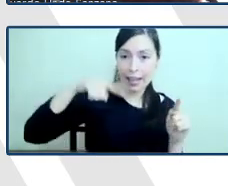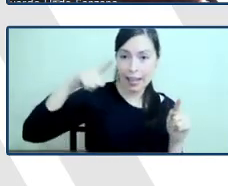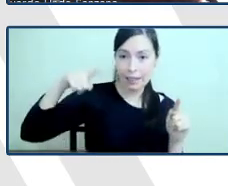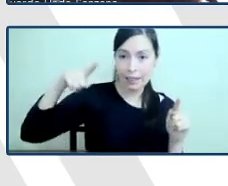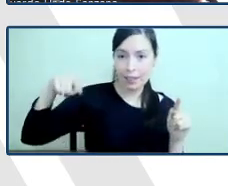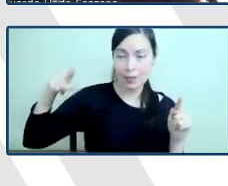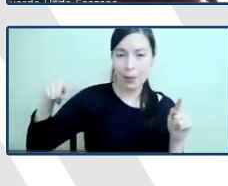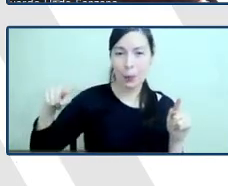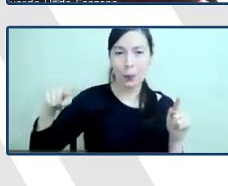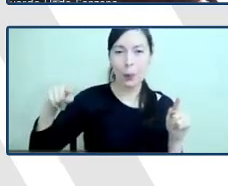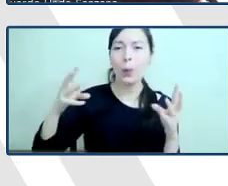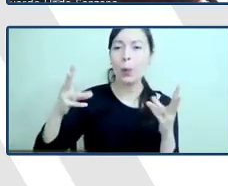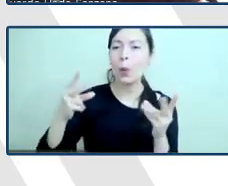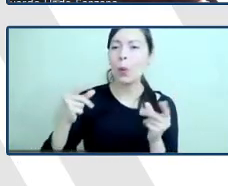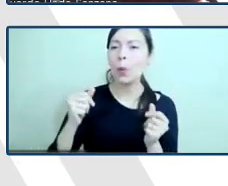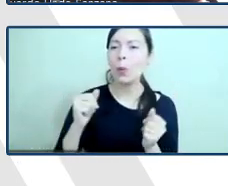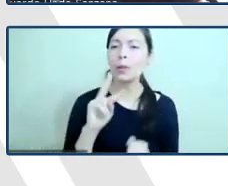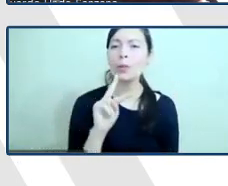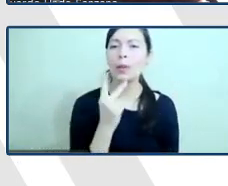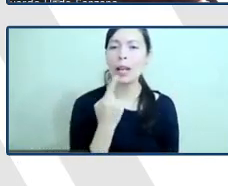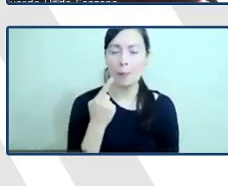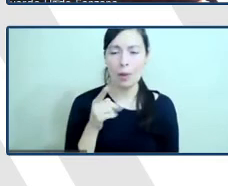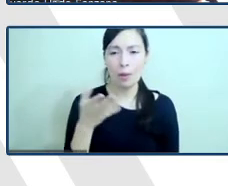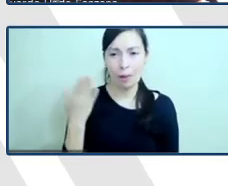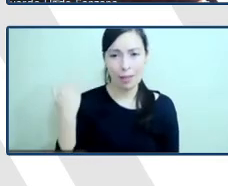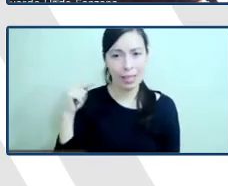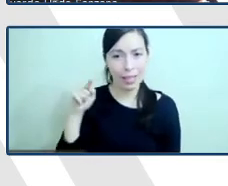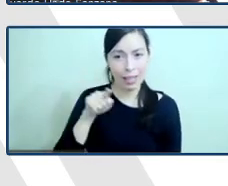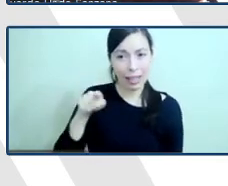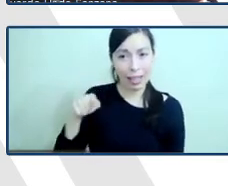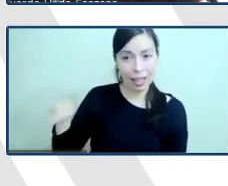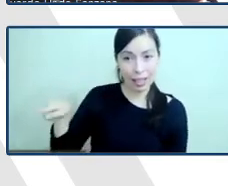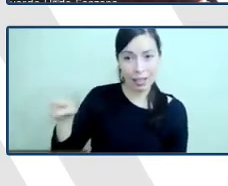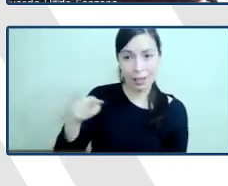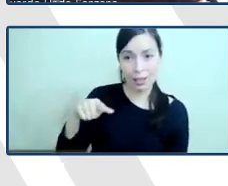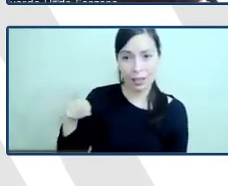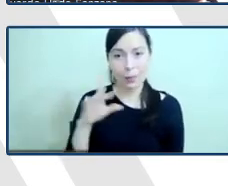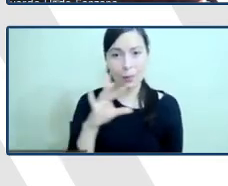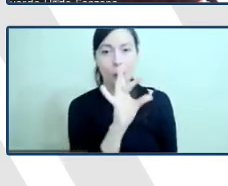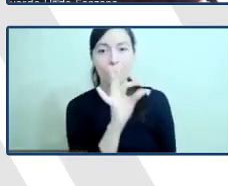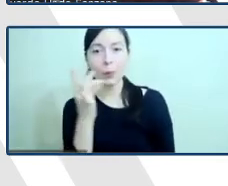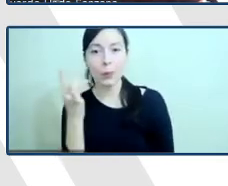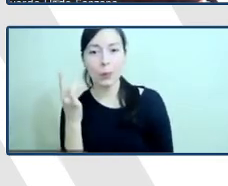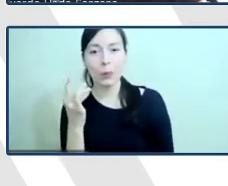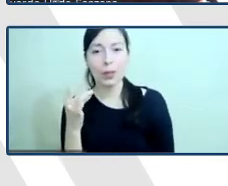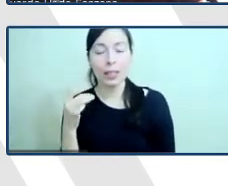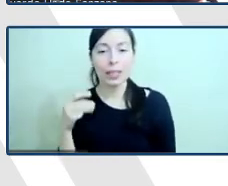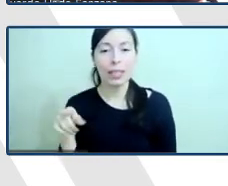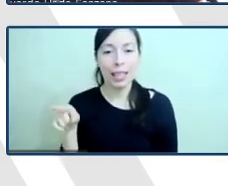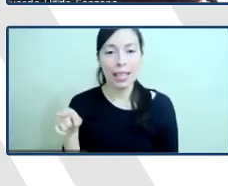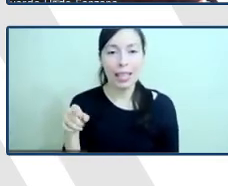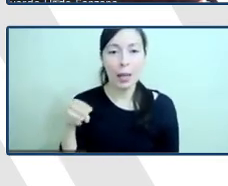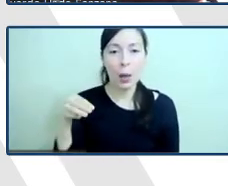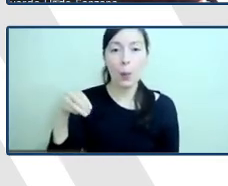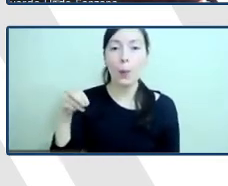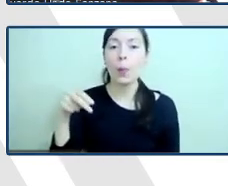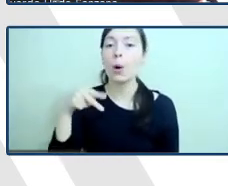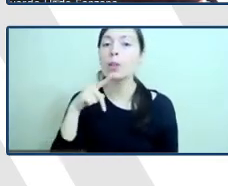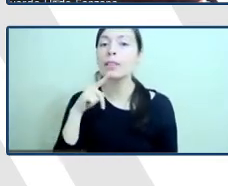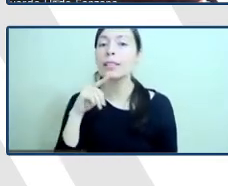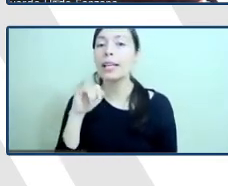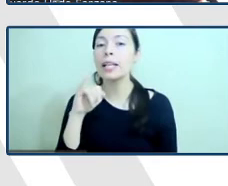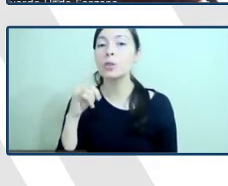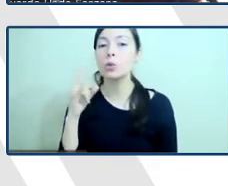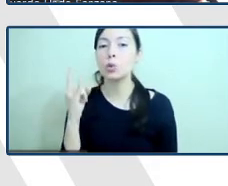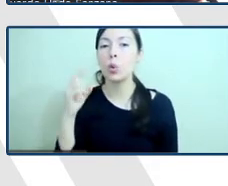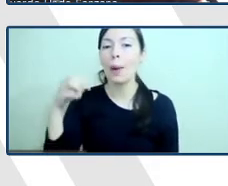de variaciones que ellos detectaban desde sus estaciones, tanto la estación Montezuma, acá en Calama, como